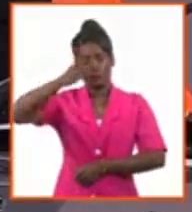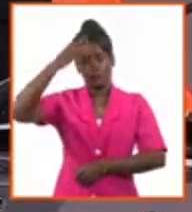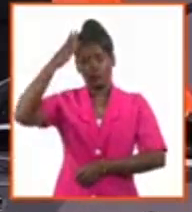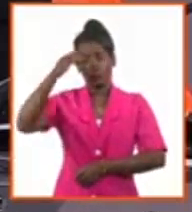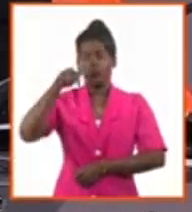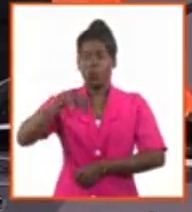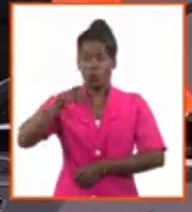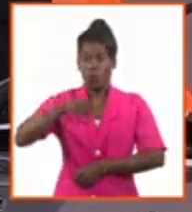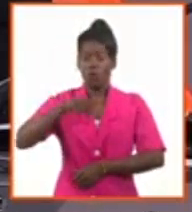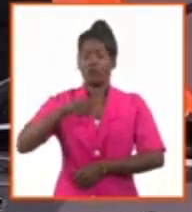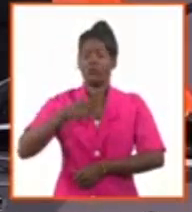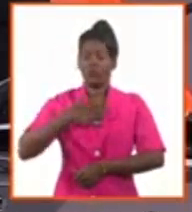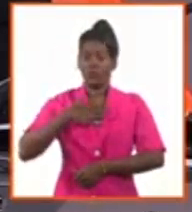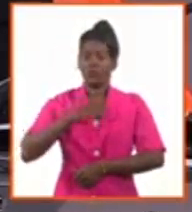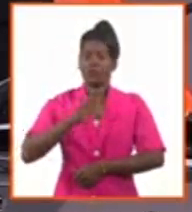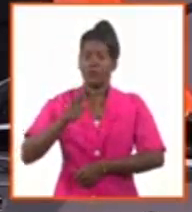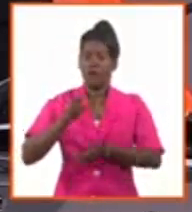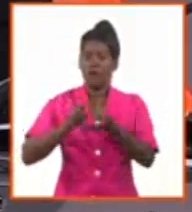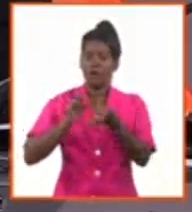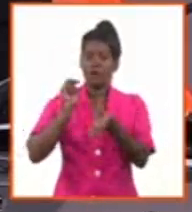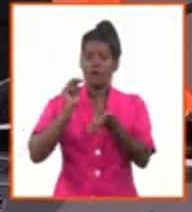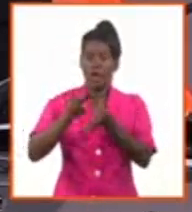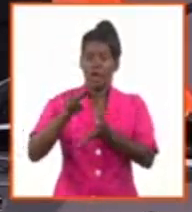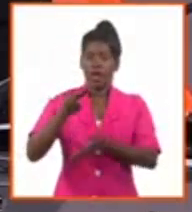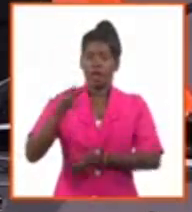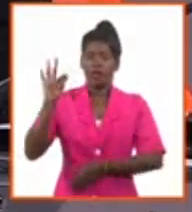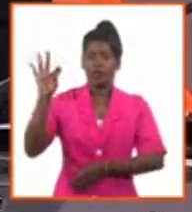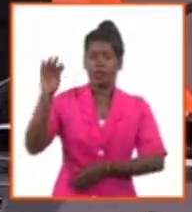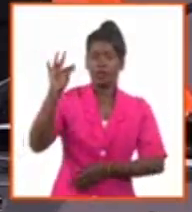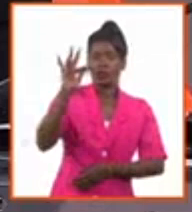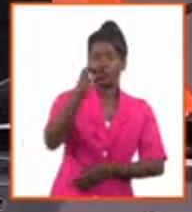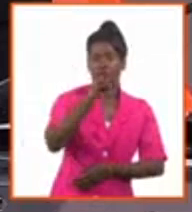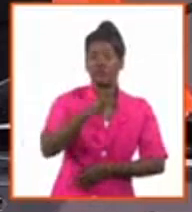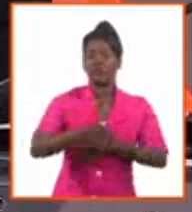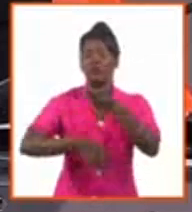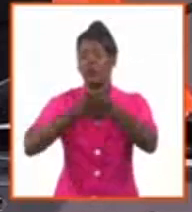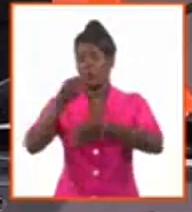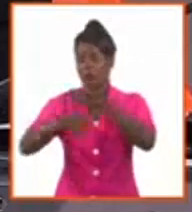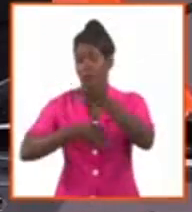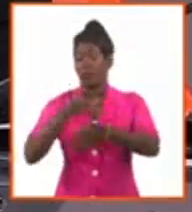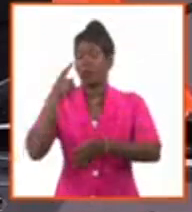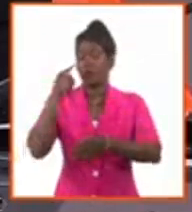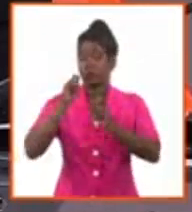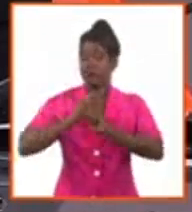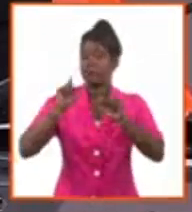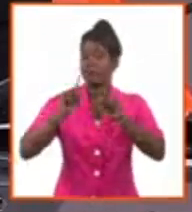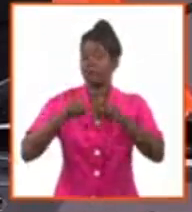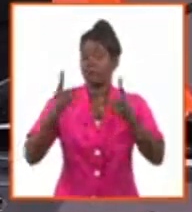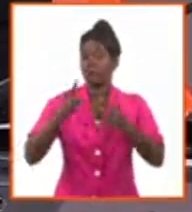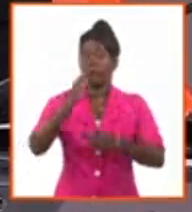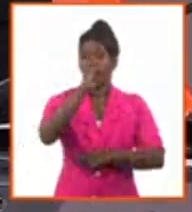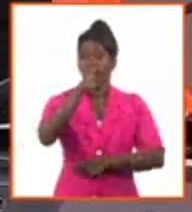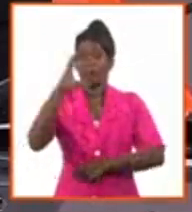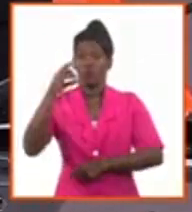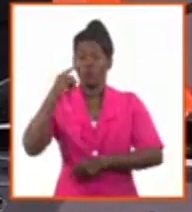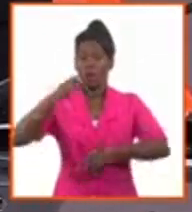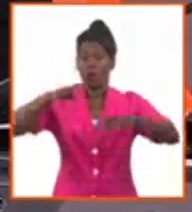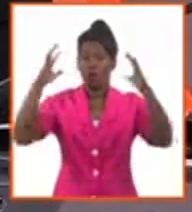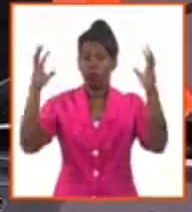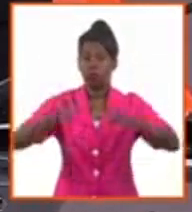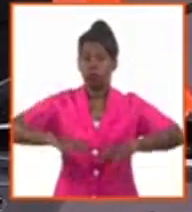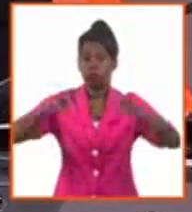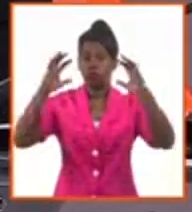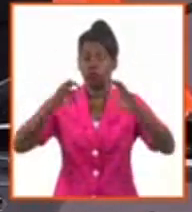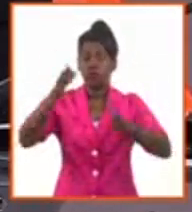Miguel Díaz-Canel Bermúdez, hoy en la cuenta de Twitter hablaba de este pronóstico de fuertes e intensas lluvias en occidente y centro